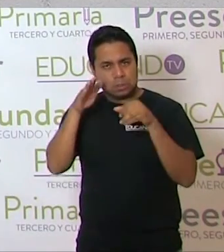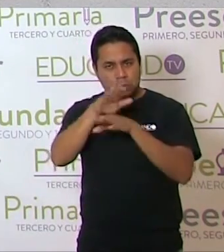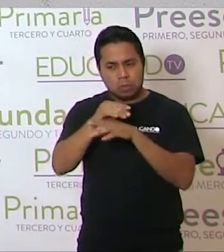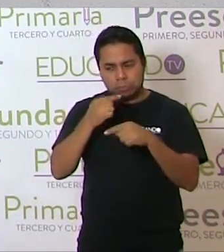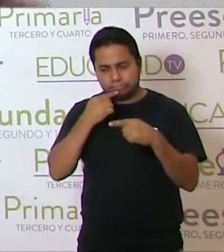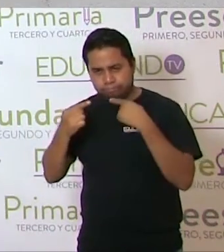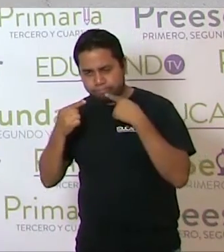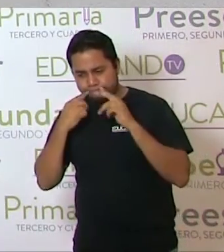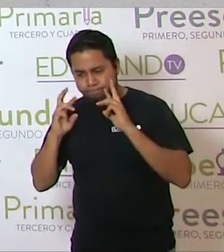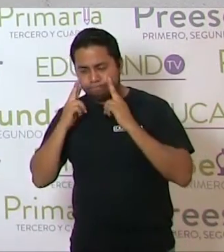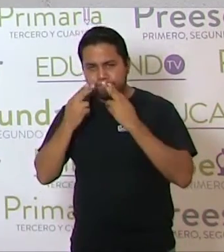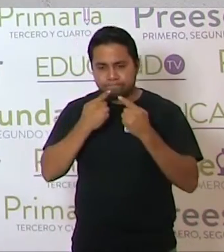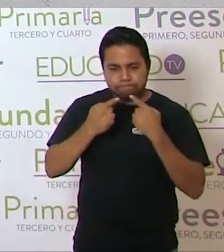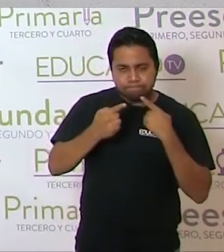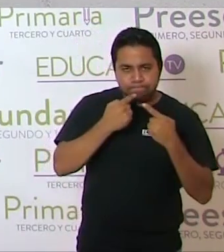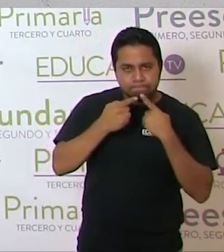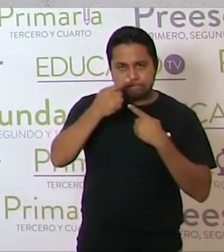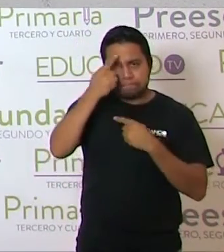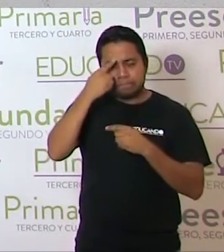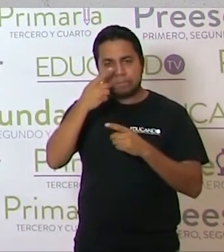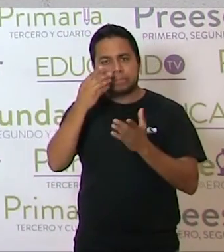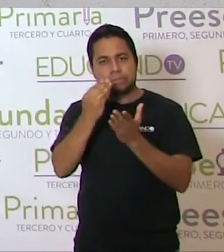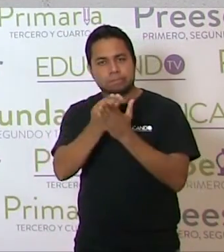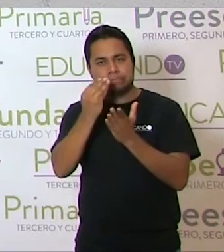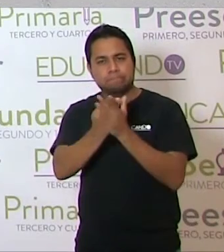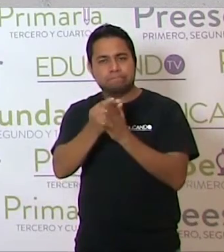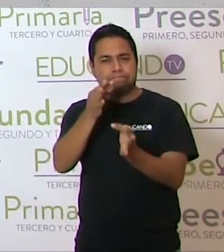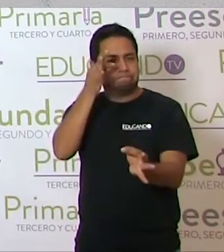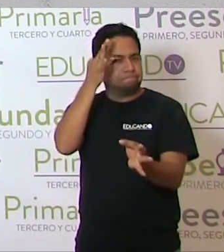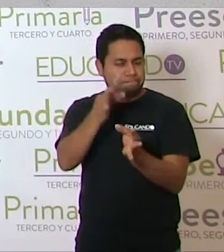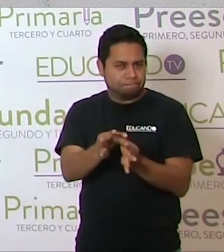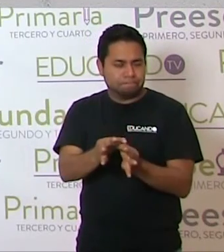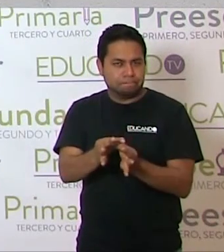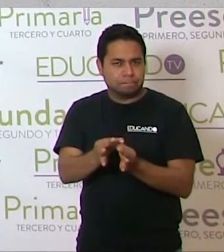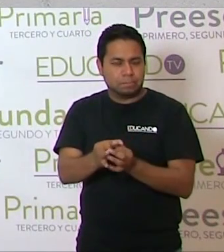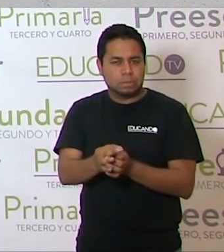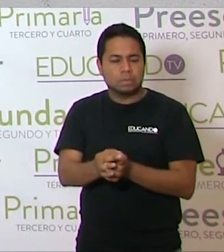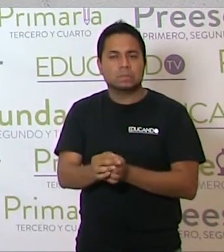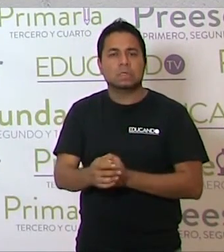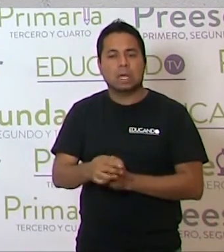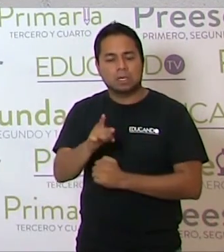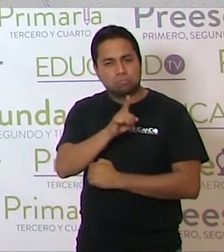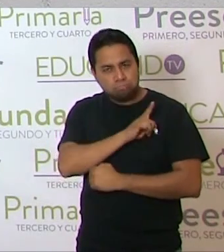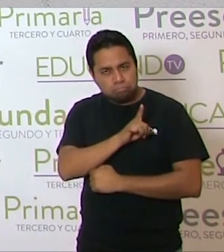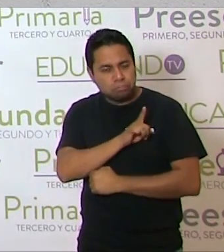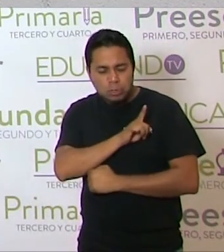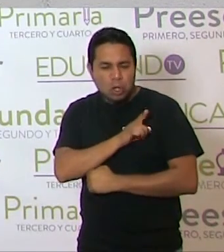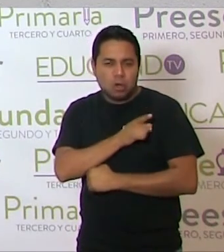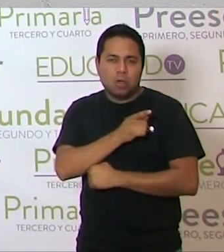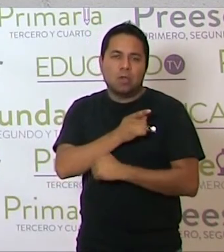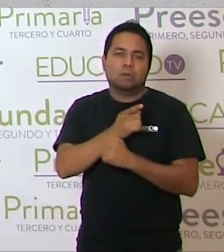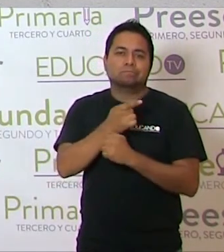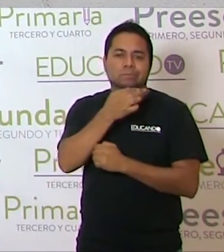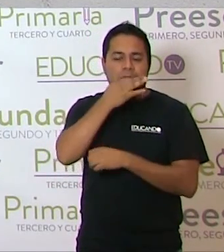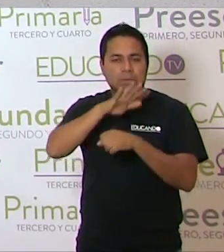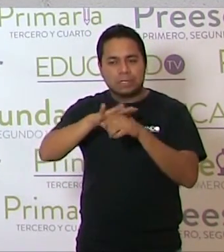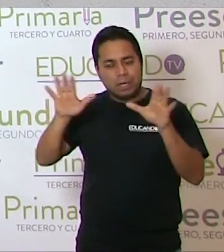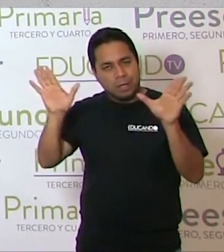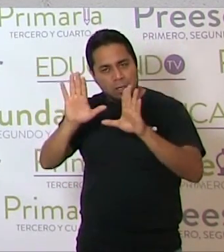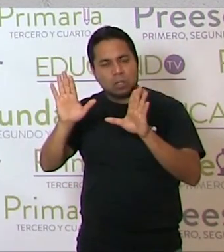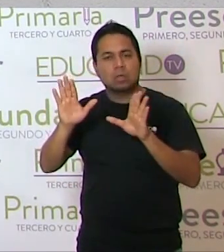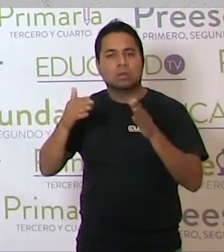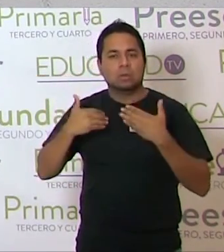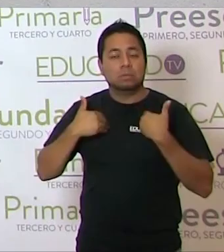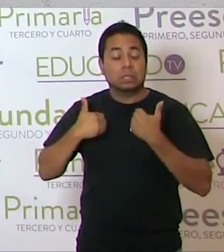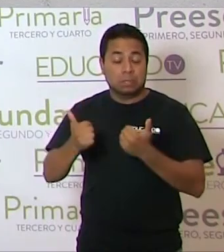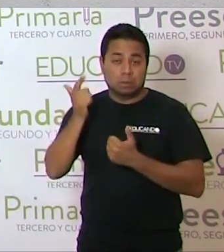de discusión para cerrar estas tres sesiones solo me queda más que despedirme de ustedes espero que hayan disfrutado la